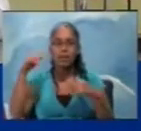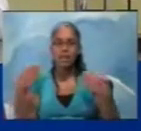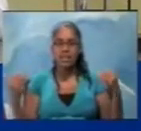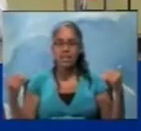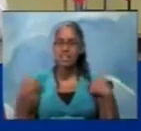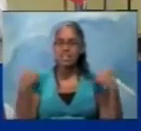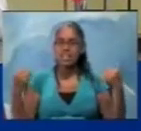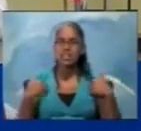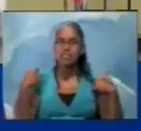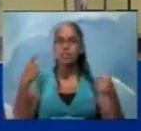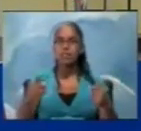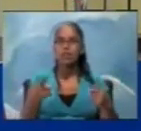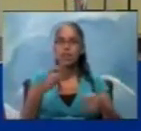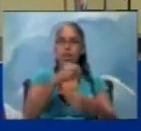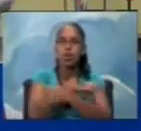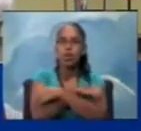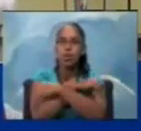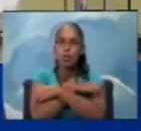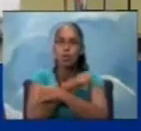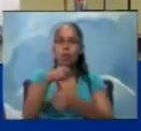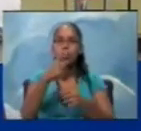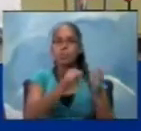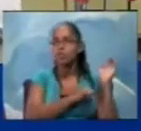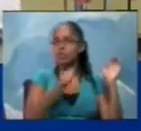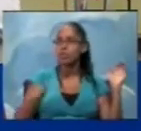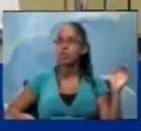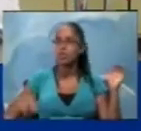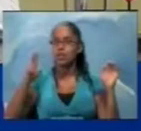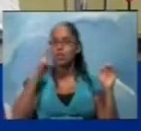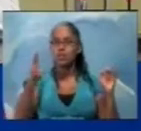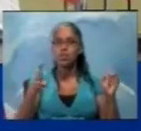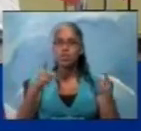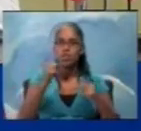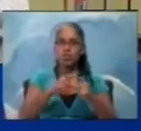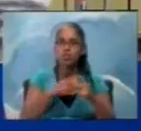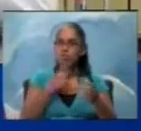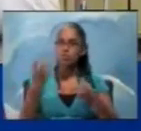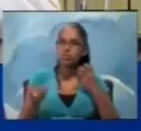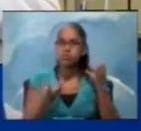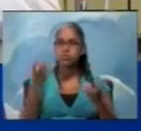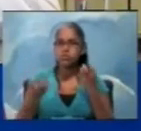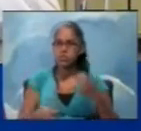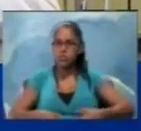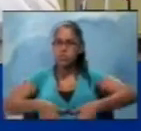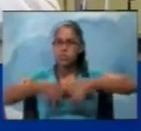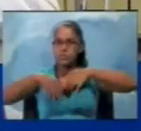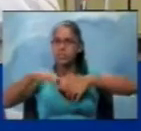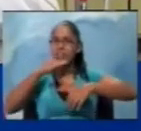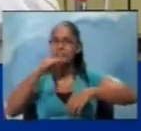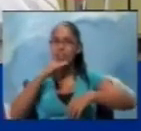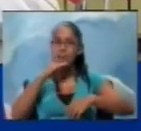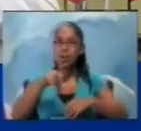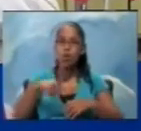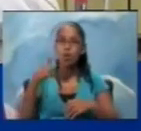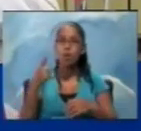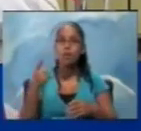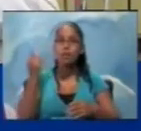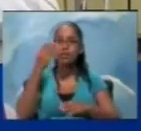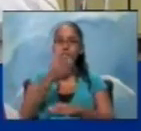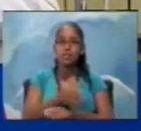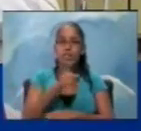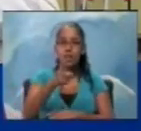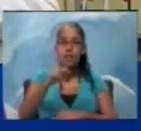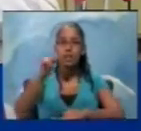las ovejas. Cuando el Señor vio esa broma, se calentó el Señor. Mire cómo dice, cuando entró en